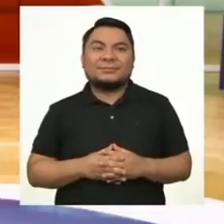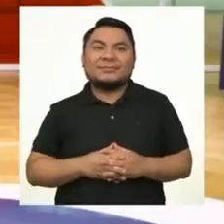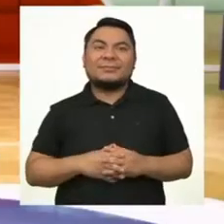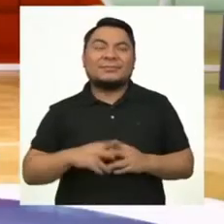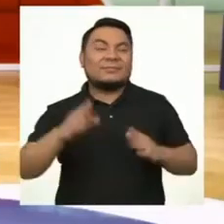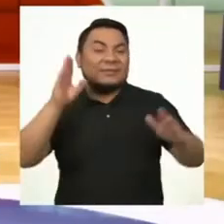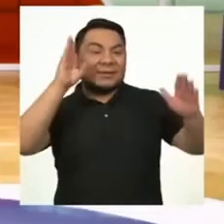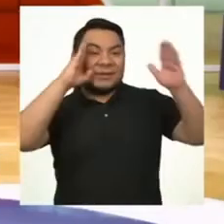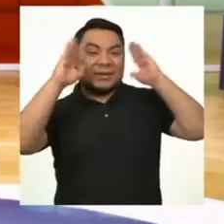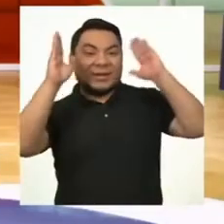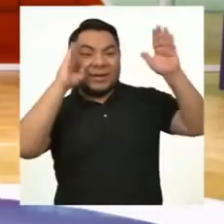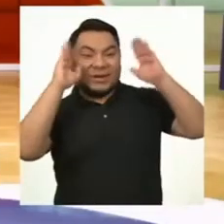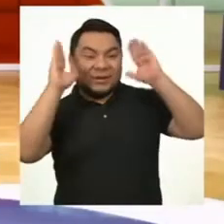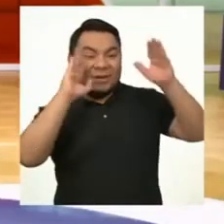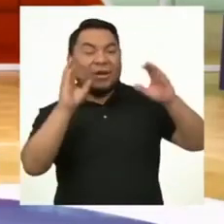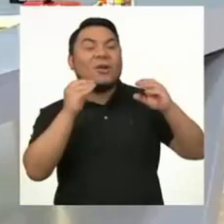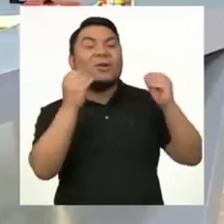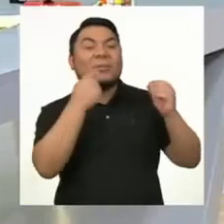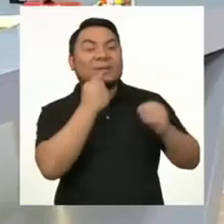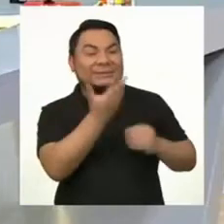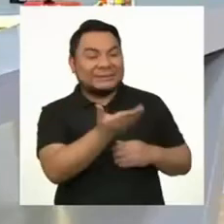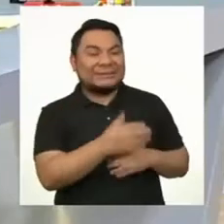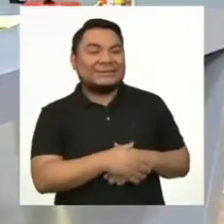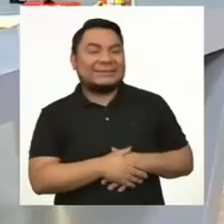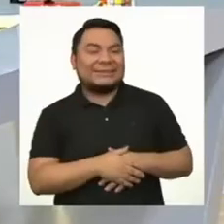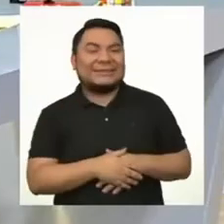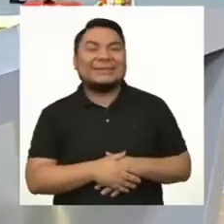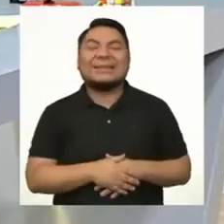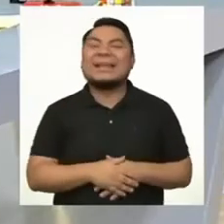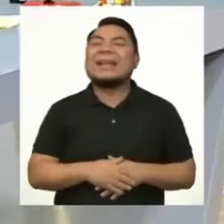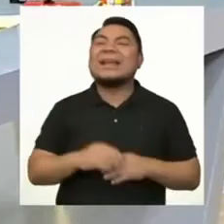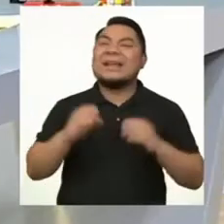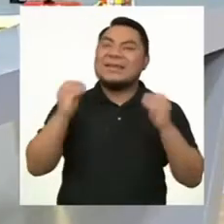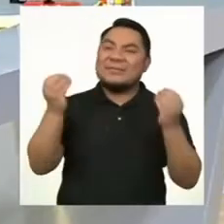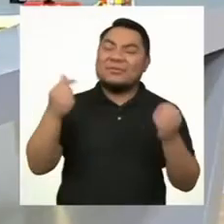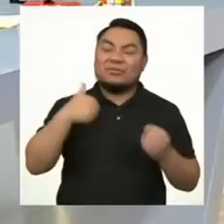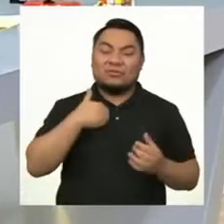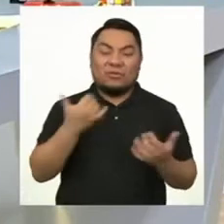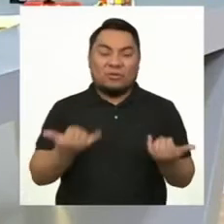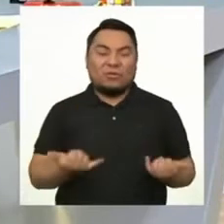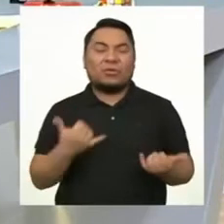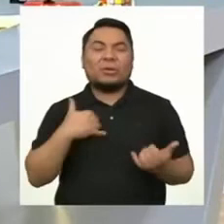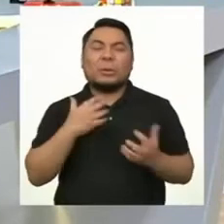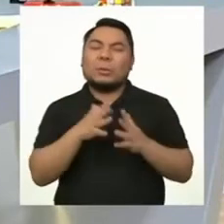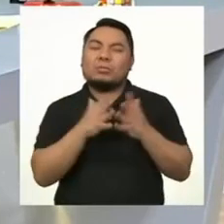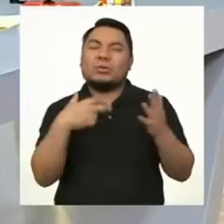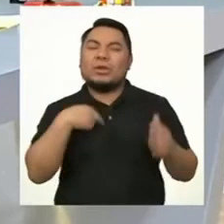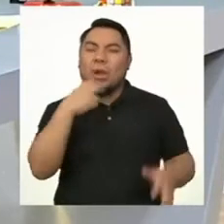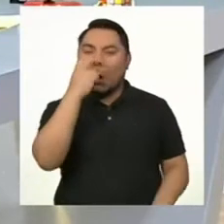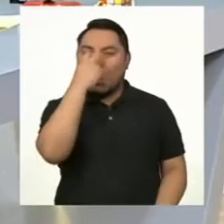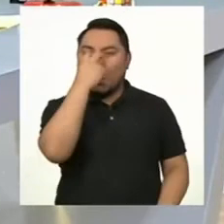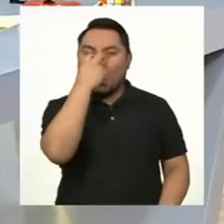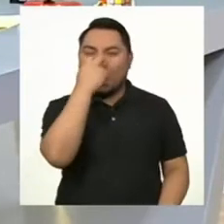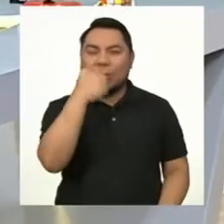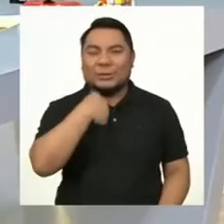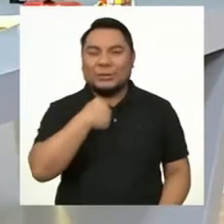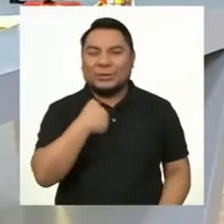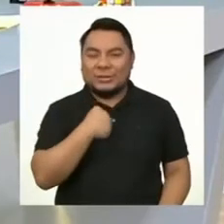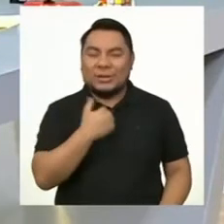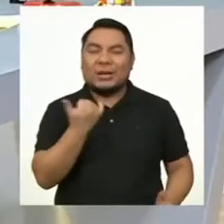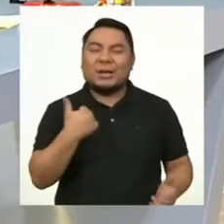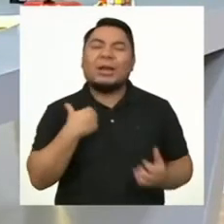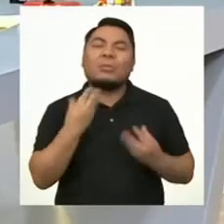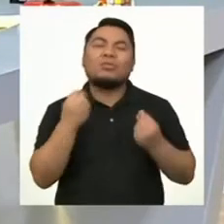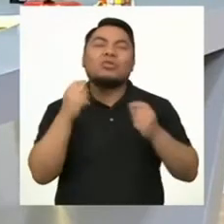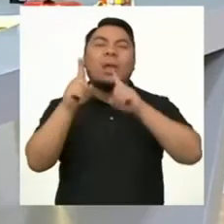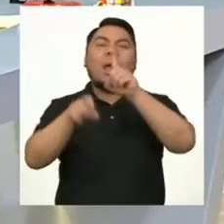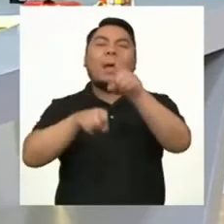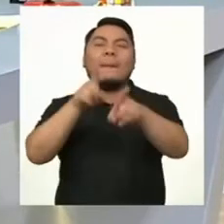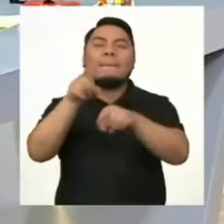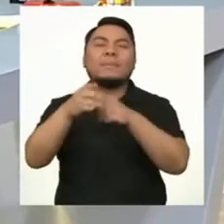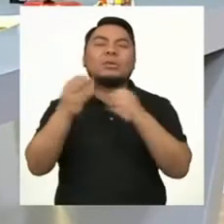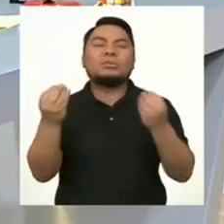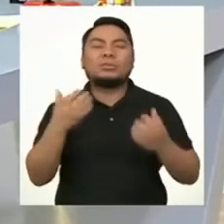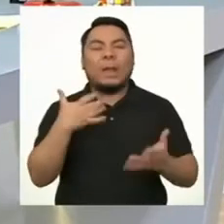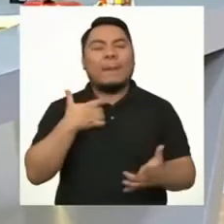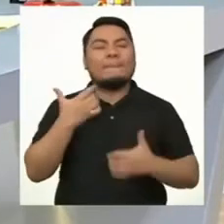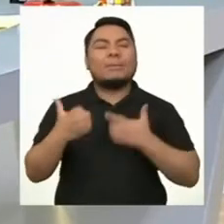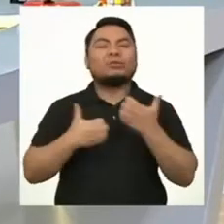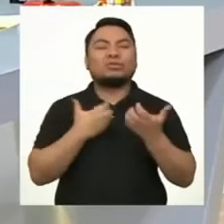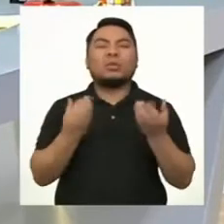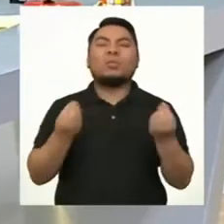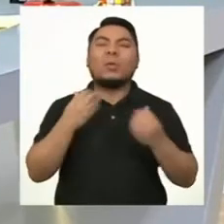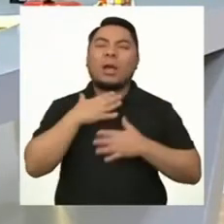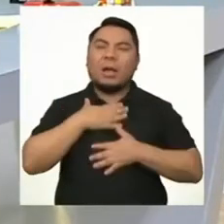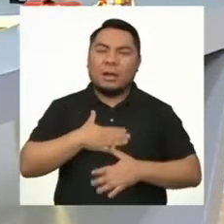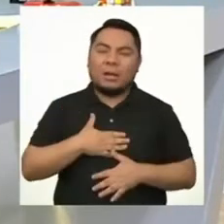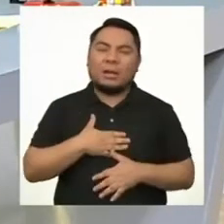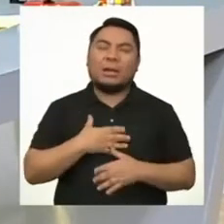Hola, Yeremis, ¿cómo te va hoy? Pues hoy estoy muy curiosa. Tengo muchas preguntas sobre el bienestar emocional.